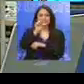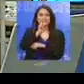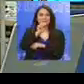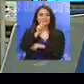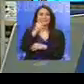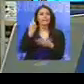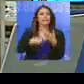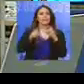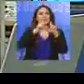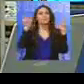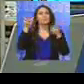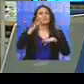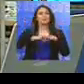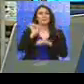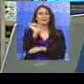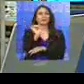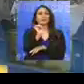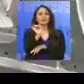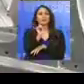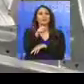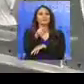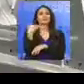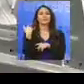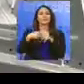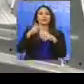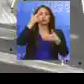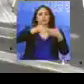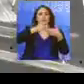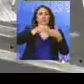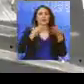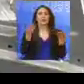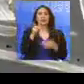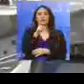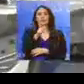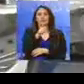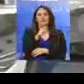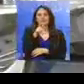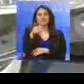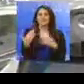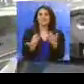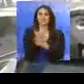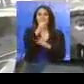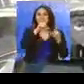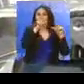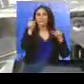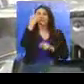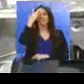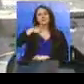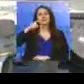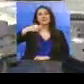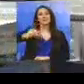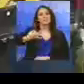empresa ensambladora de vehículos y auto inauguró su área de soldadura en La Tacunga, provincia de Cotopaxi. Esto como parte del cumplimiento de